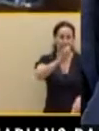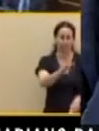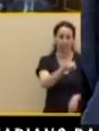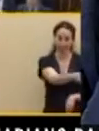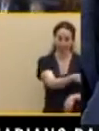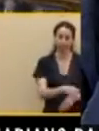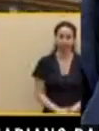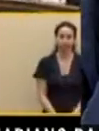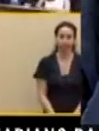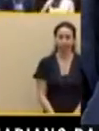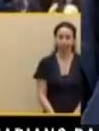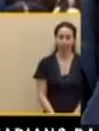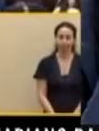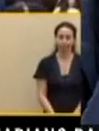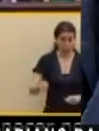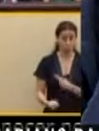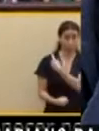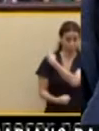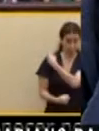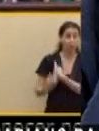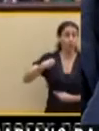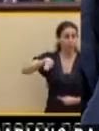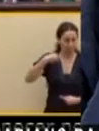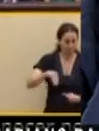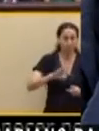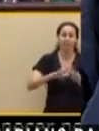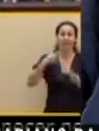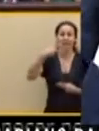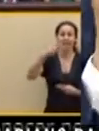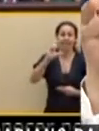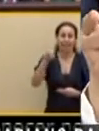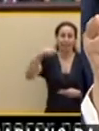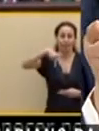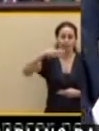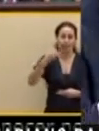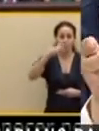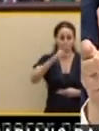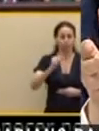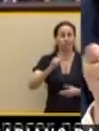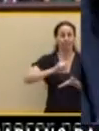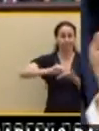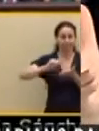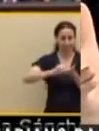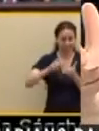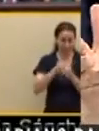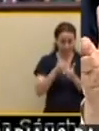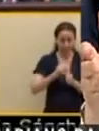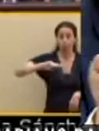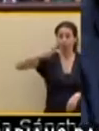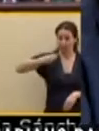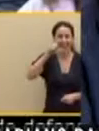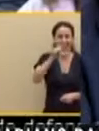creo que llegaron cerca de 25 36 13 pero éstos iguales del presente la república